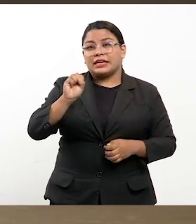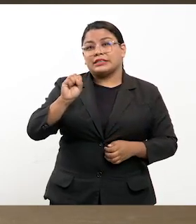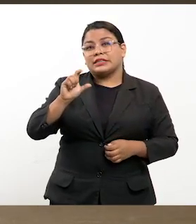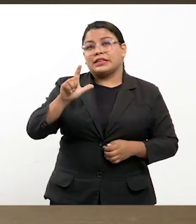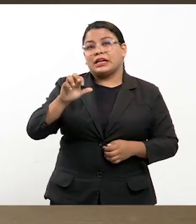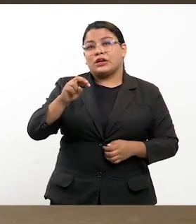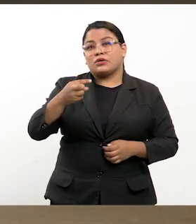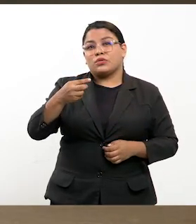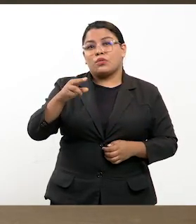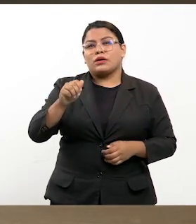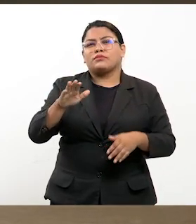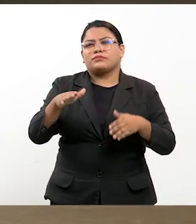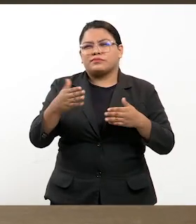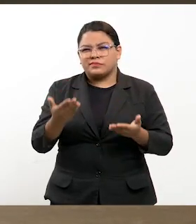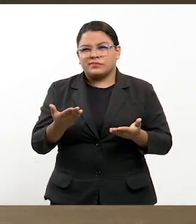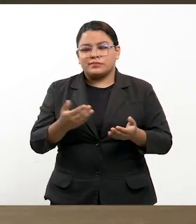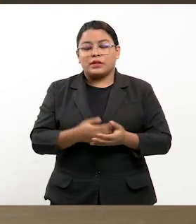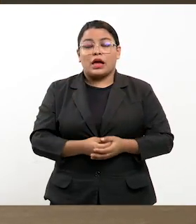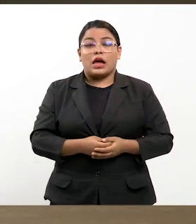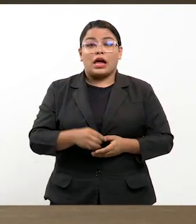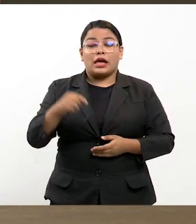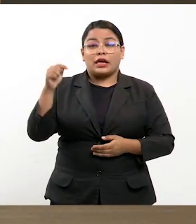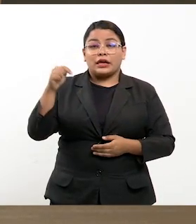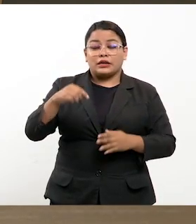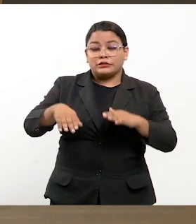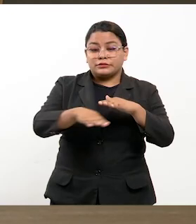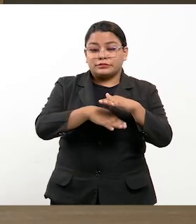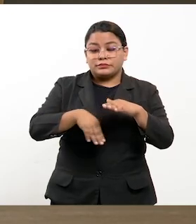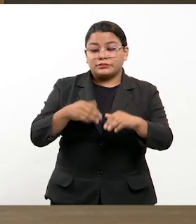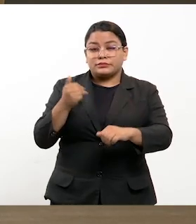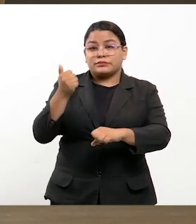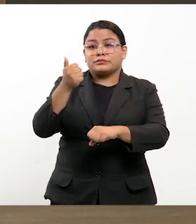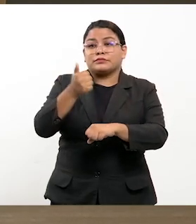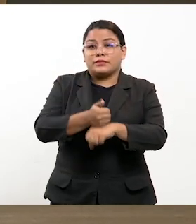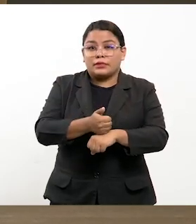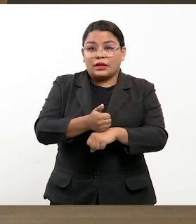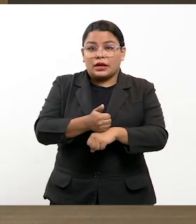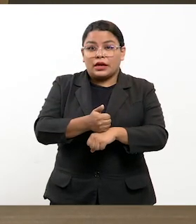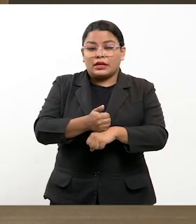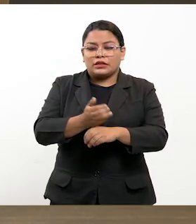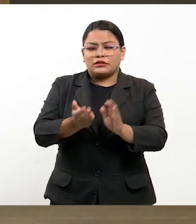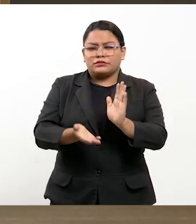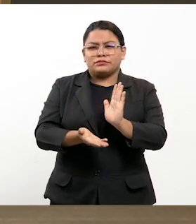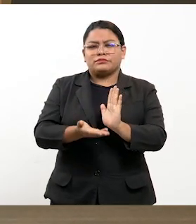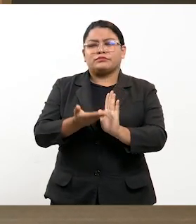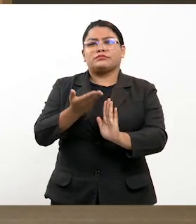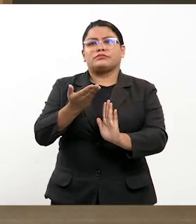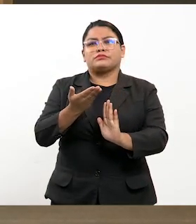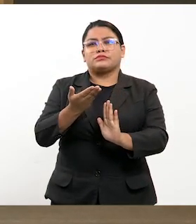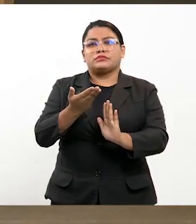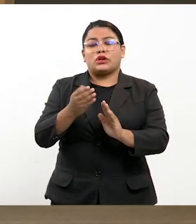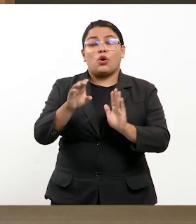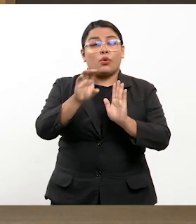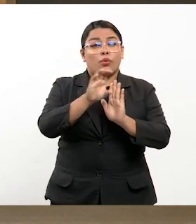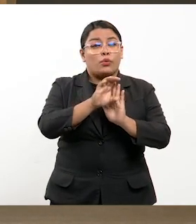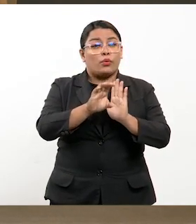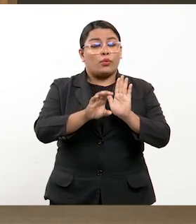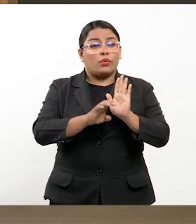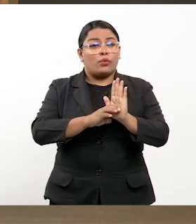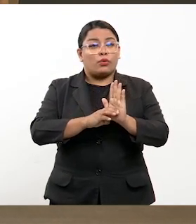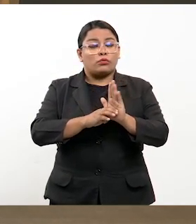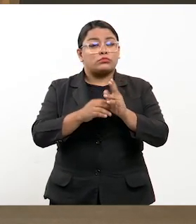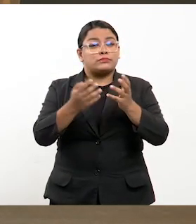ESLengua es que esta se encuentra basada o fundamentada en el desarrollo de un currículo